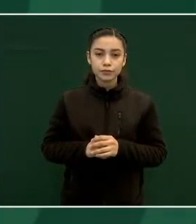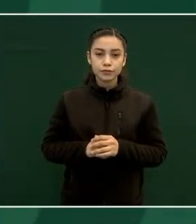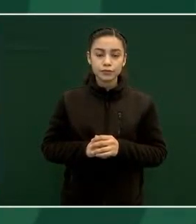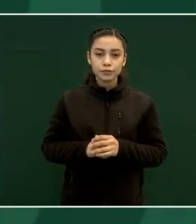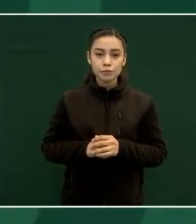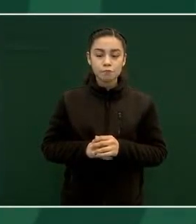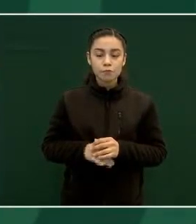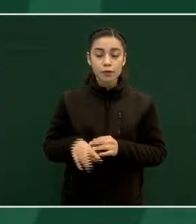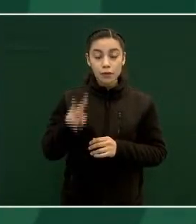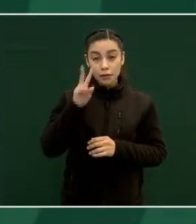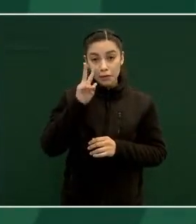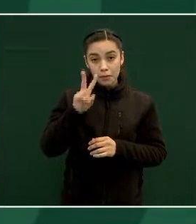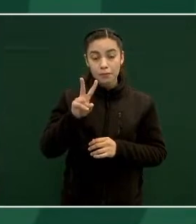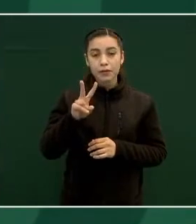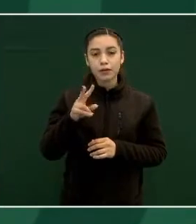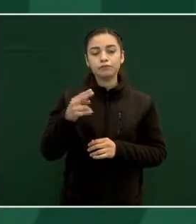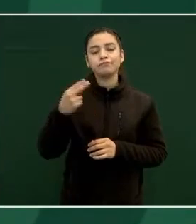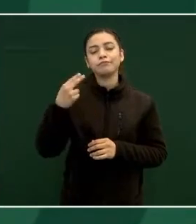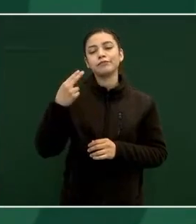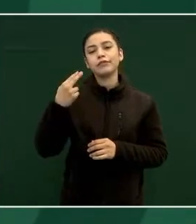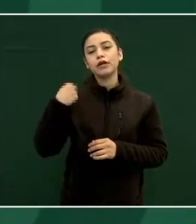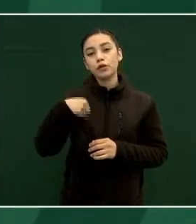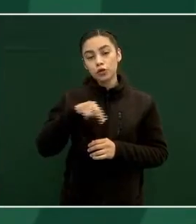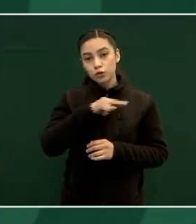dándonos tiempo.